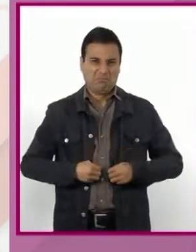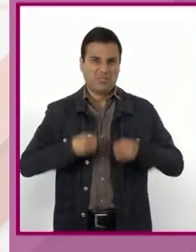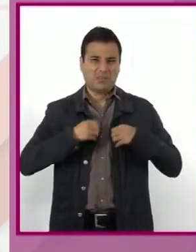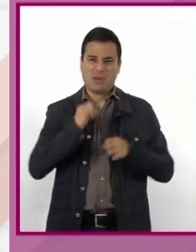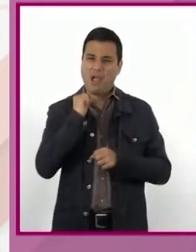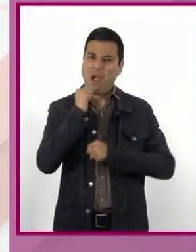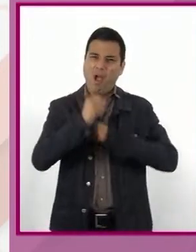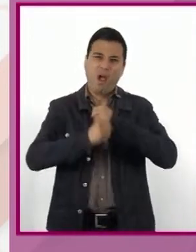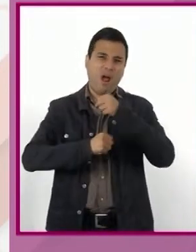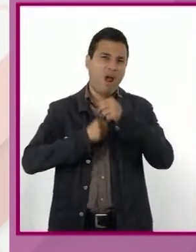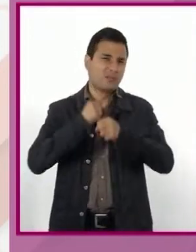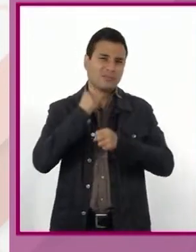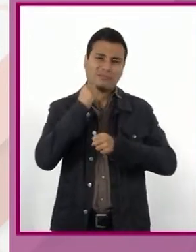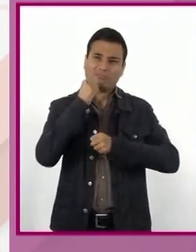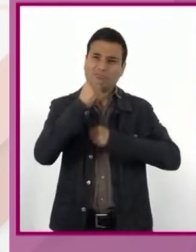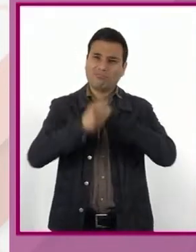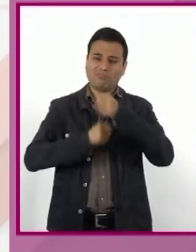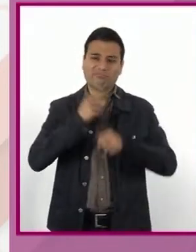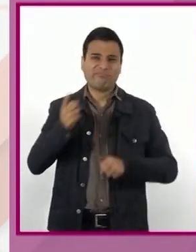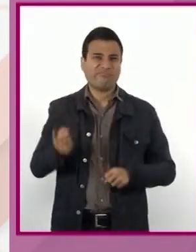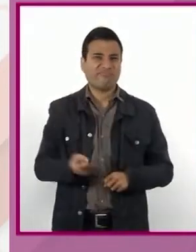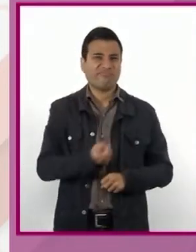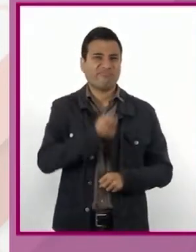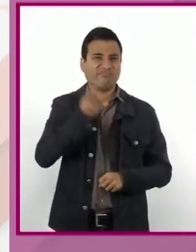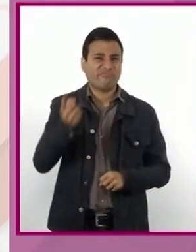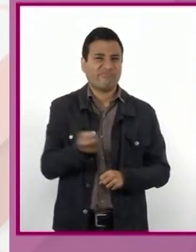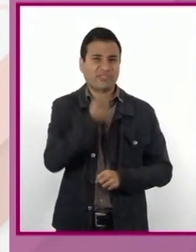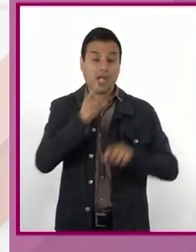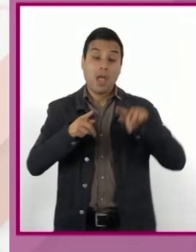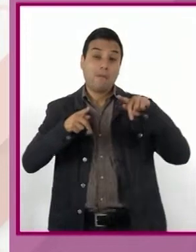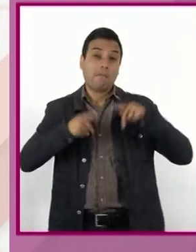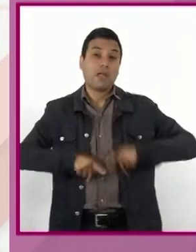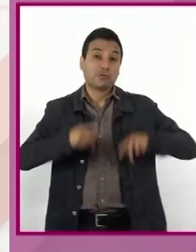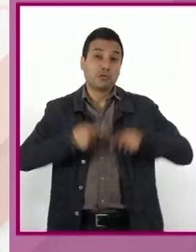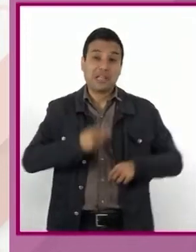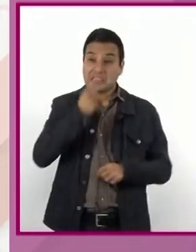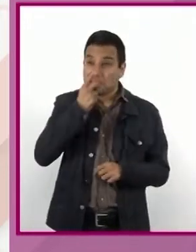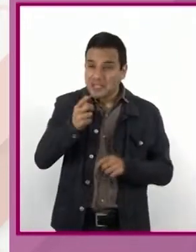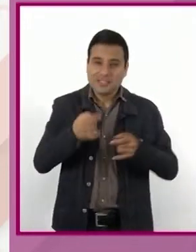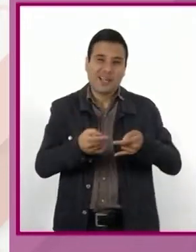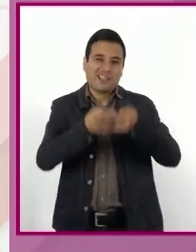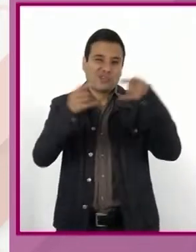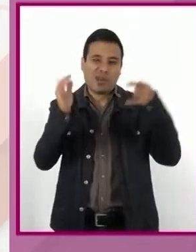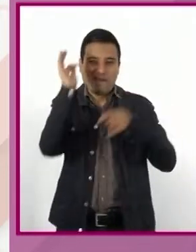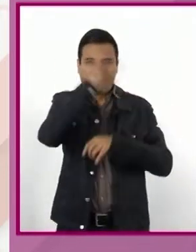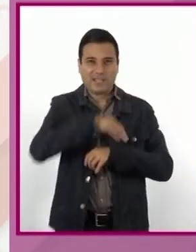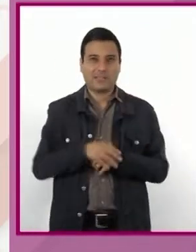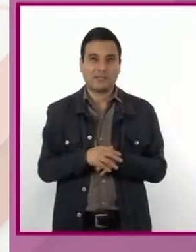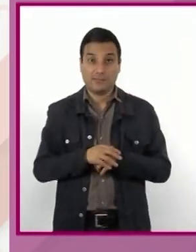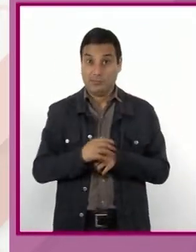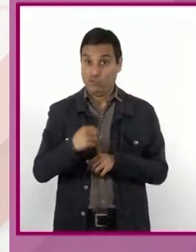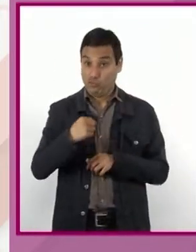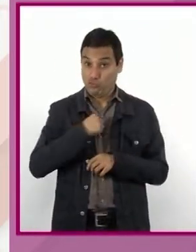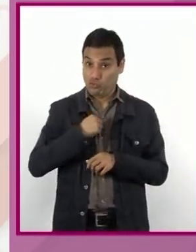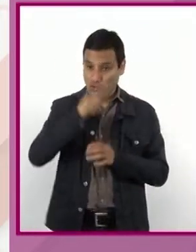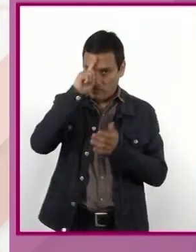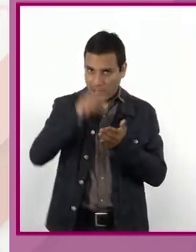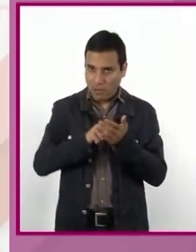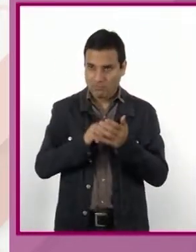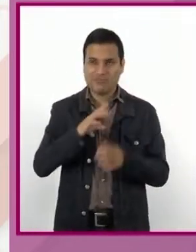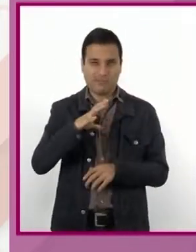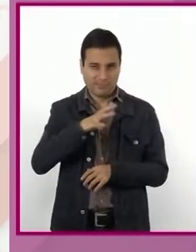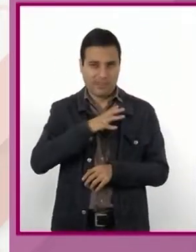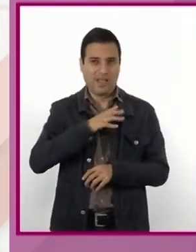de los siglos. La gente dice que solo es una leyenda, pero la gente, como yo, cree que todavía